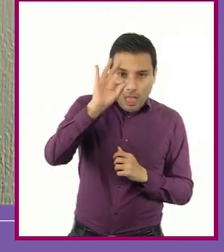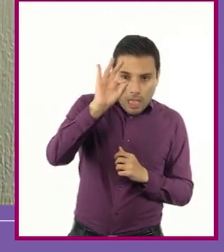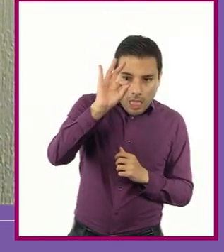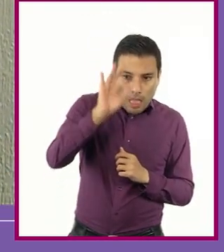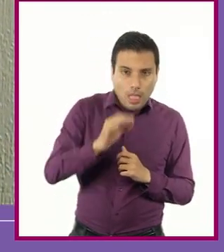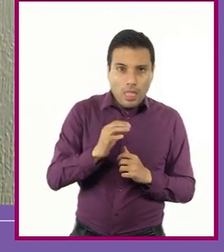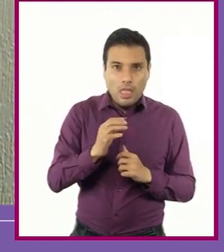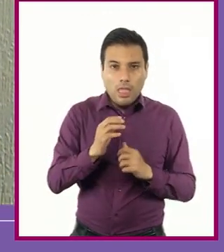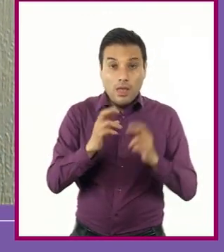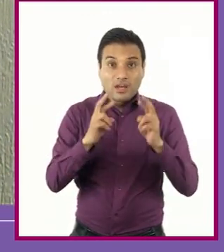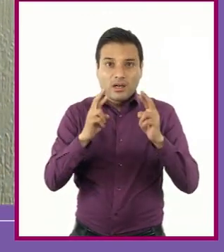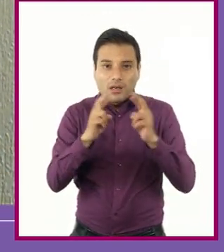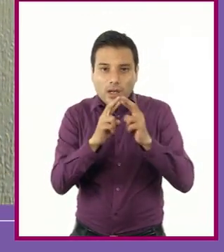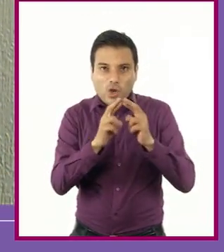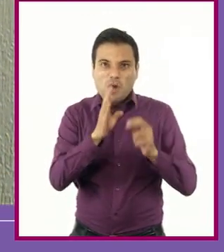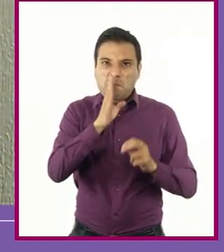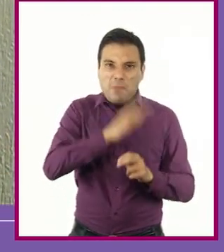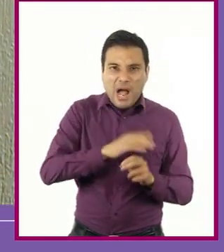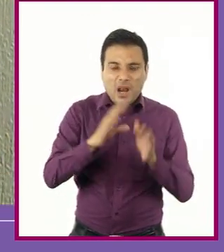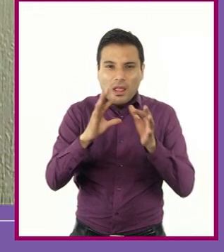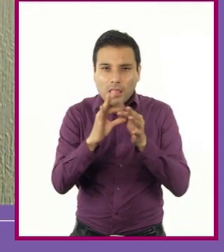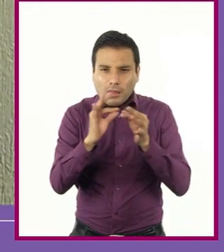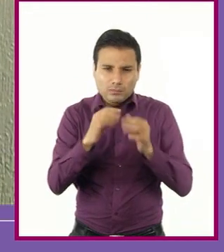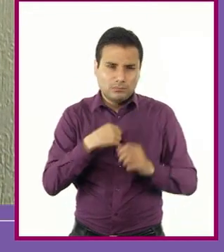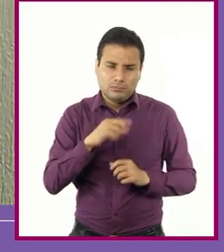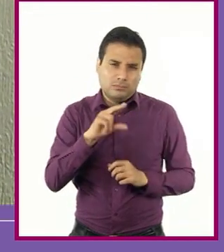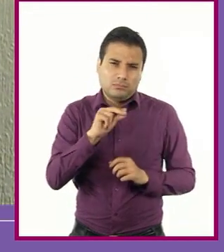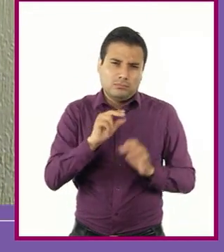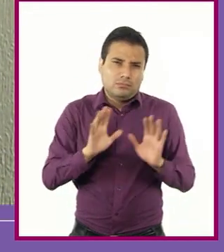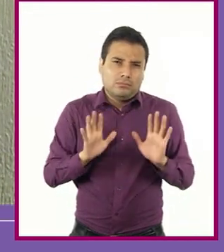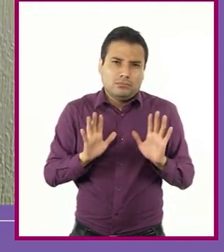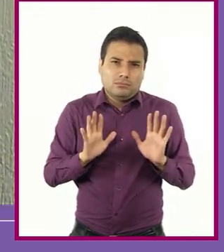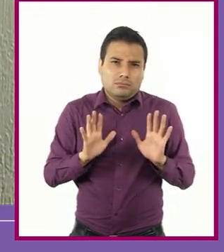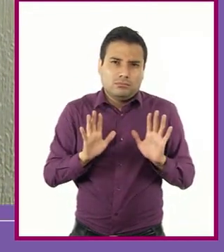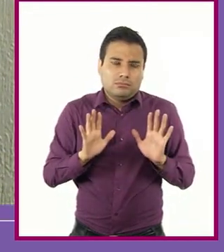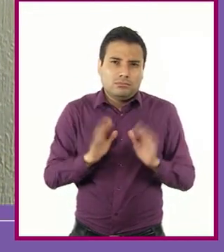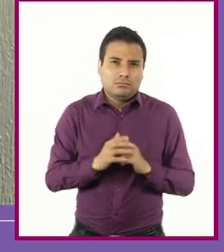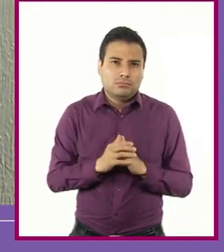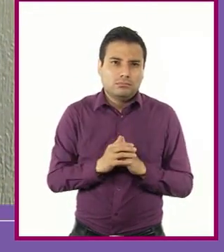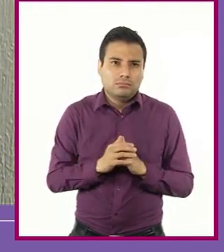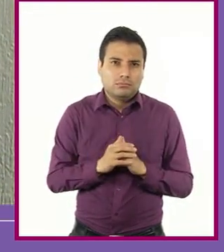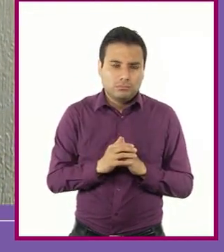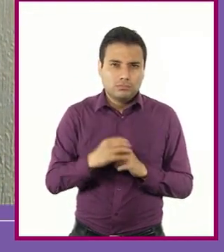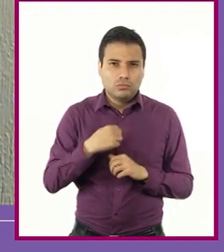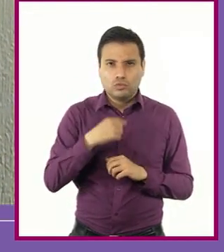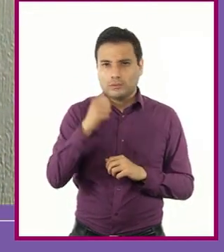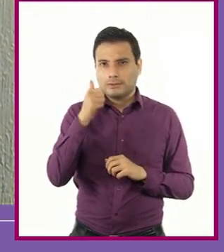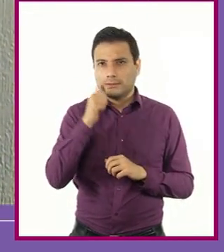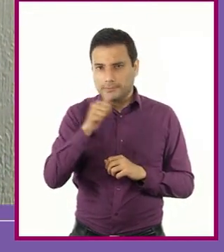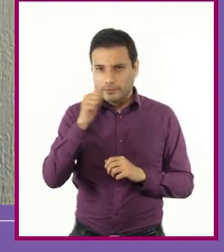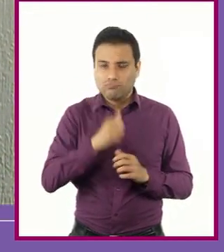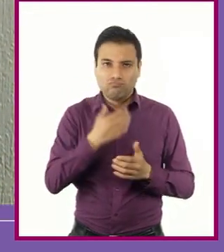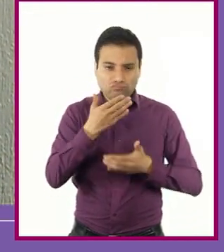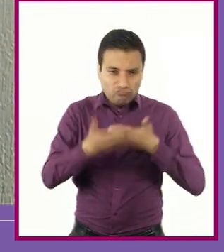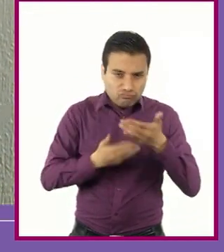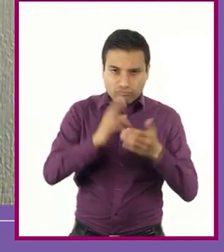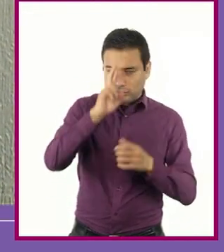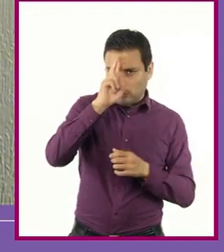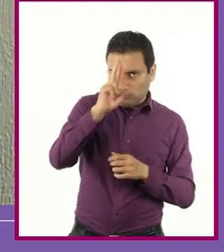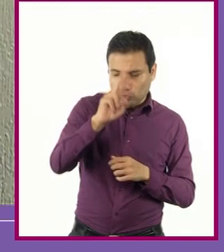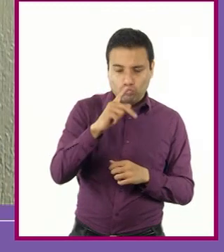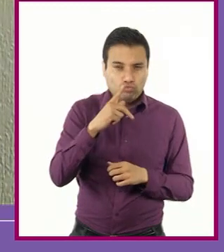sus principios e ideologías, prevaleciendo en todo momento lo que es el respeto a la